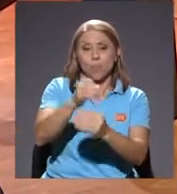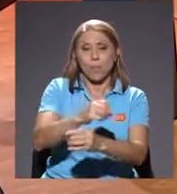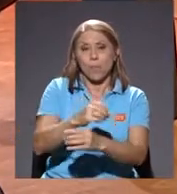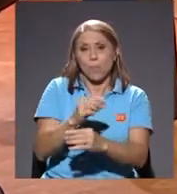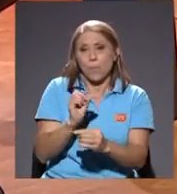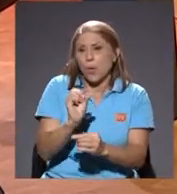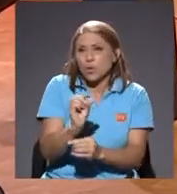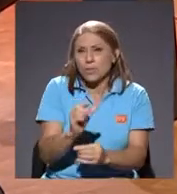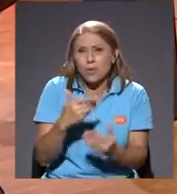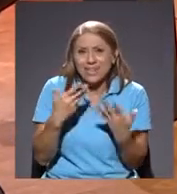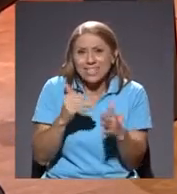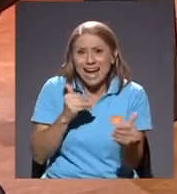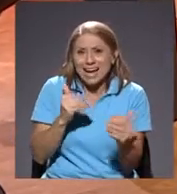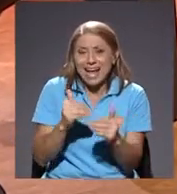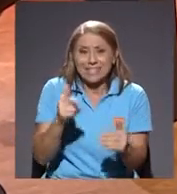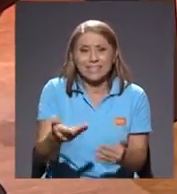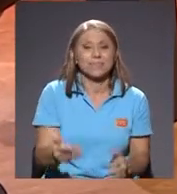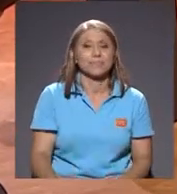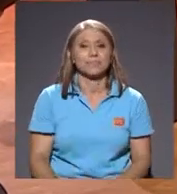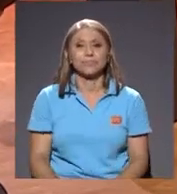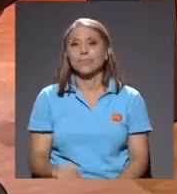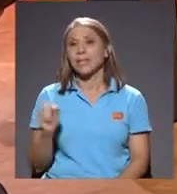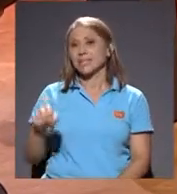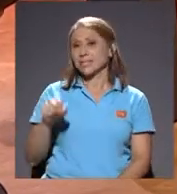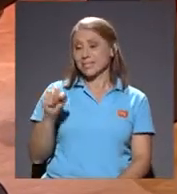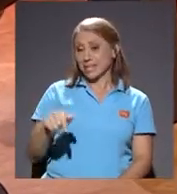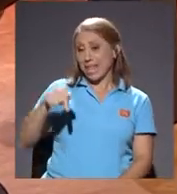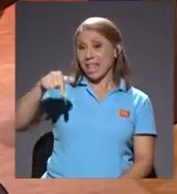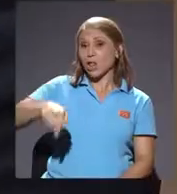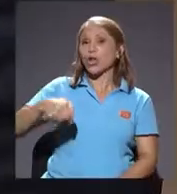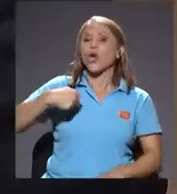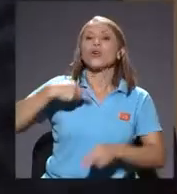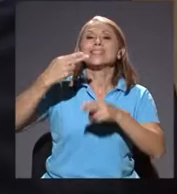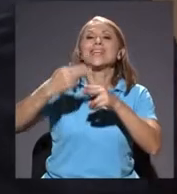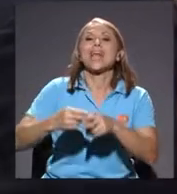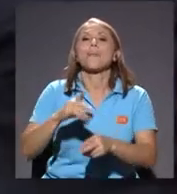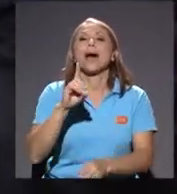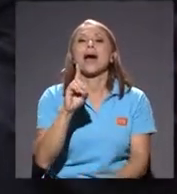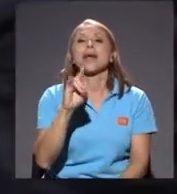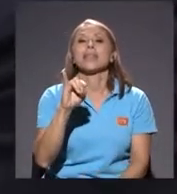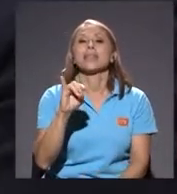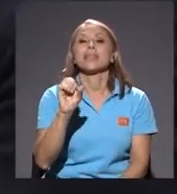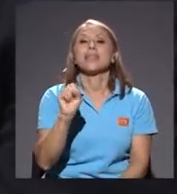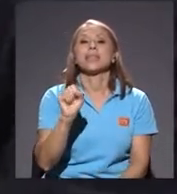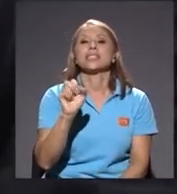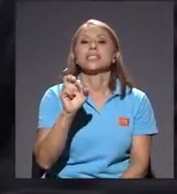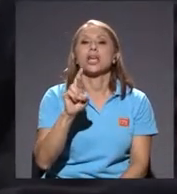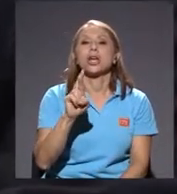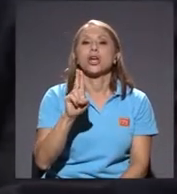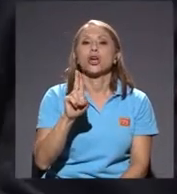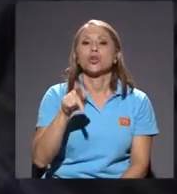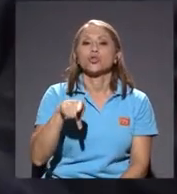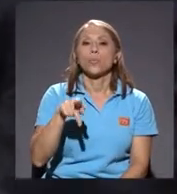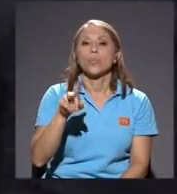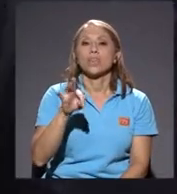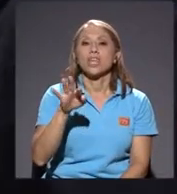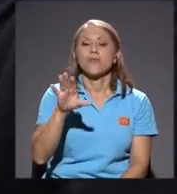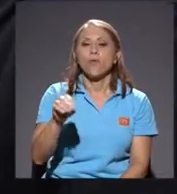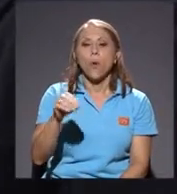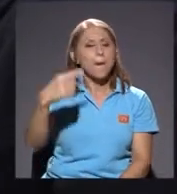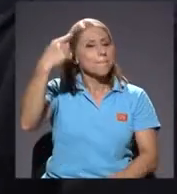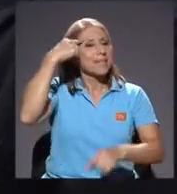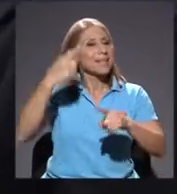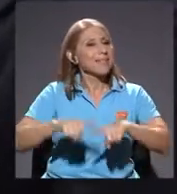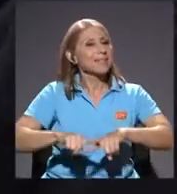encima chad en lo que se llama obra ser disruptivo verdad de pensar distinto romper moldes y empezar a plantear las